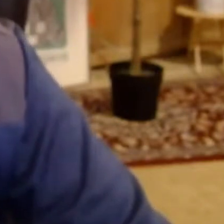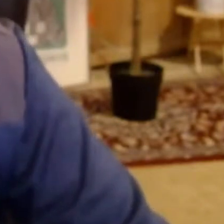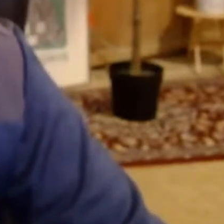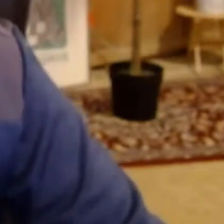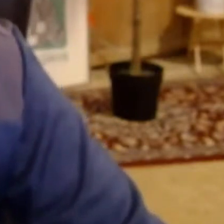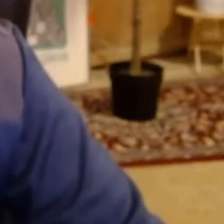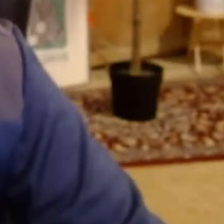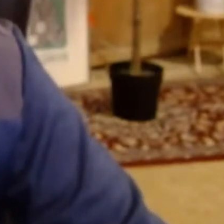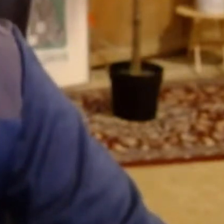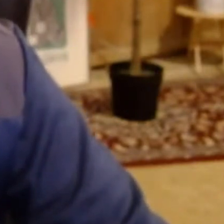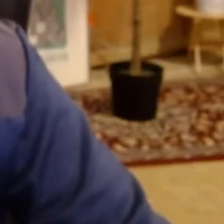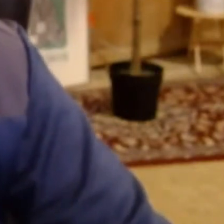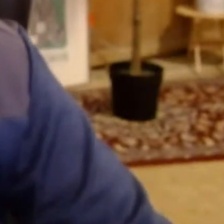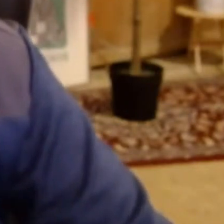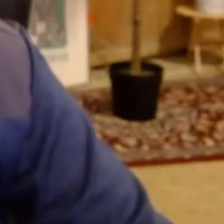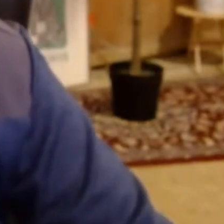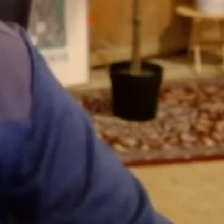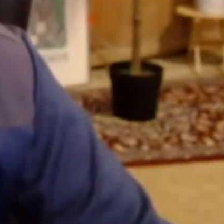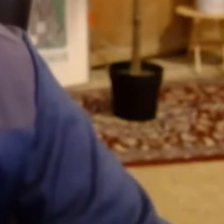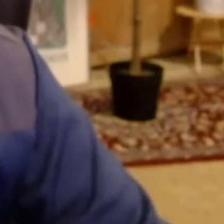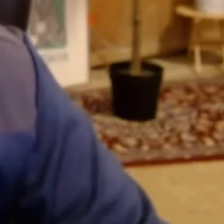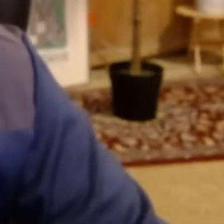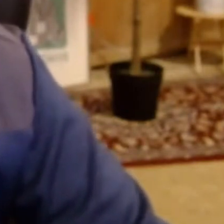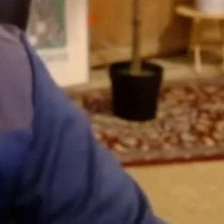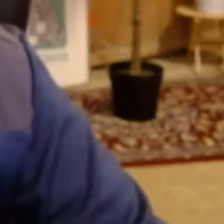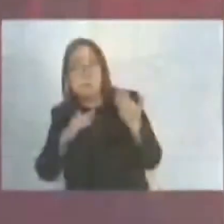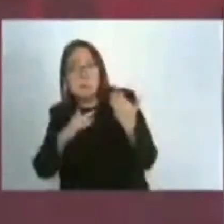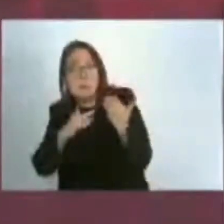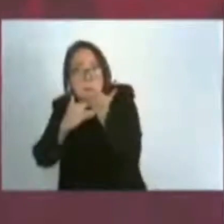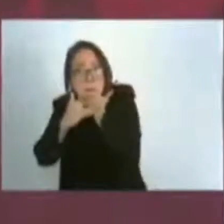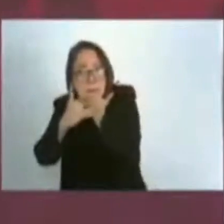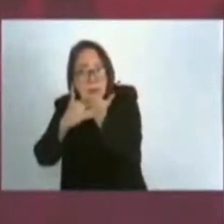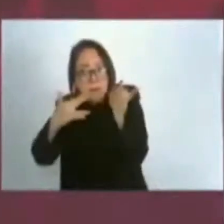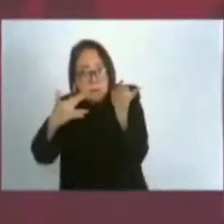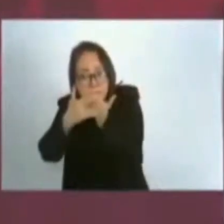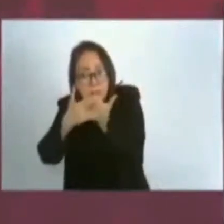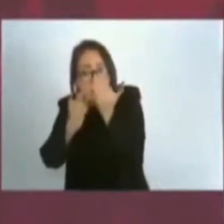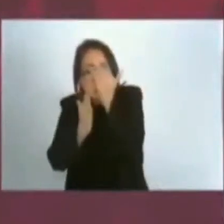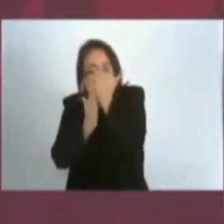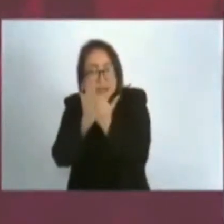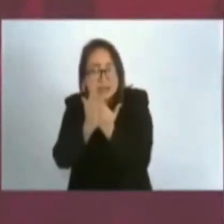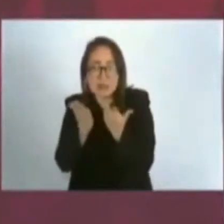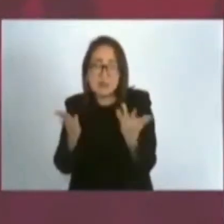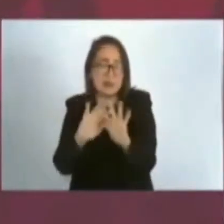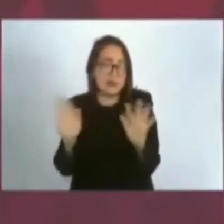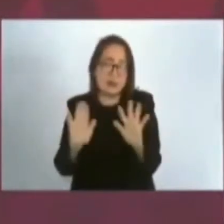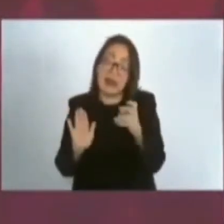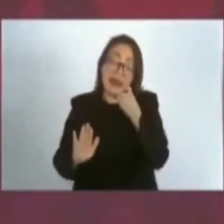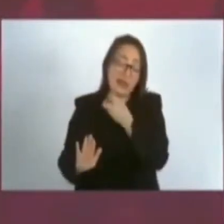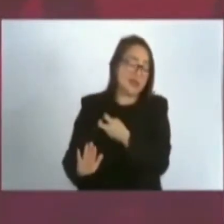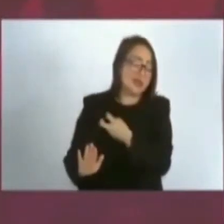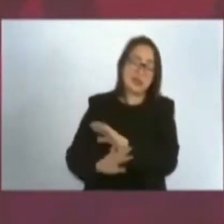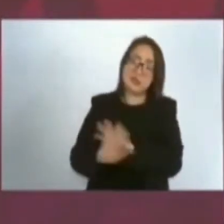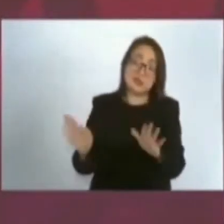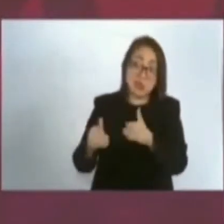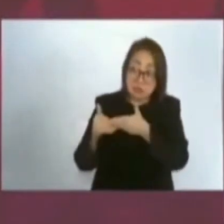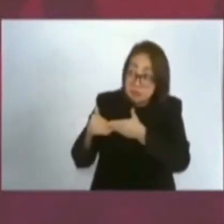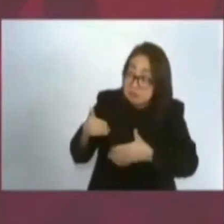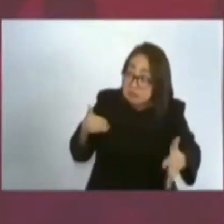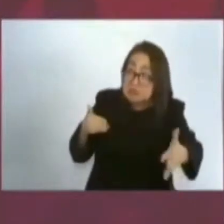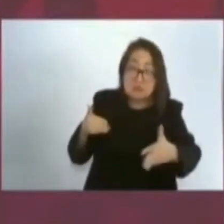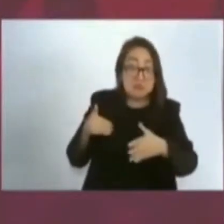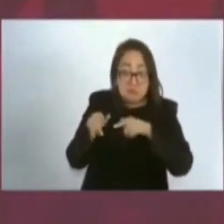Río Blanco en este muy interesante discurso, hasta para algunos ha resultado incluso histórico